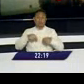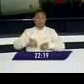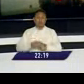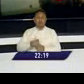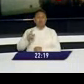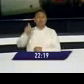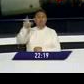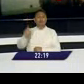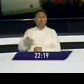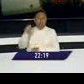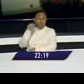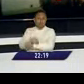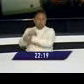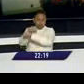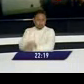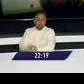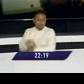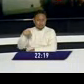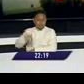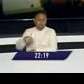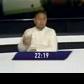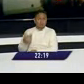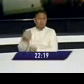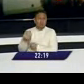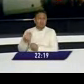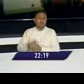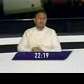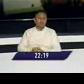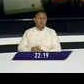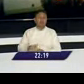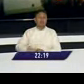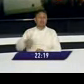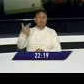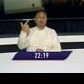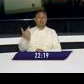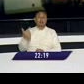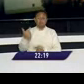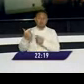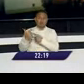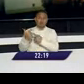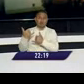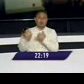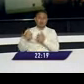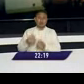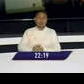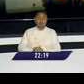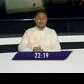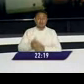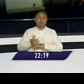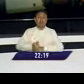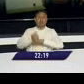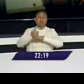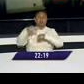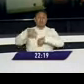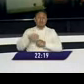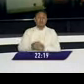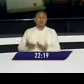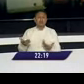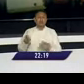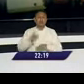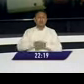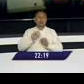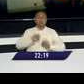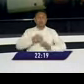un sujeto que aparentemente cometía actos delictivos con una arma de juguete. Según las autoridades, la captura se logró